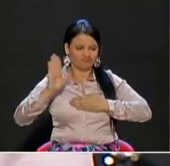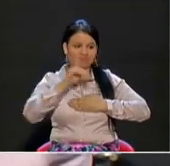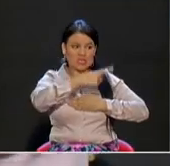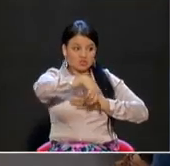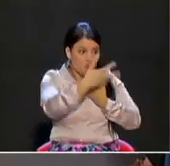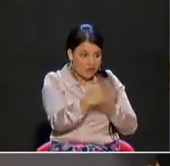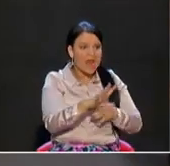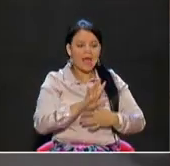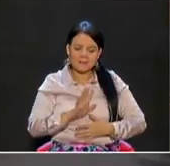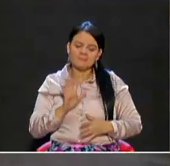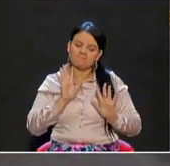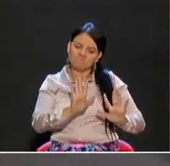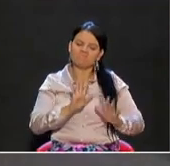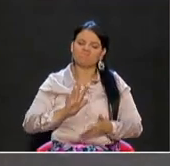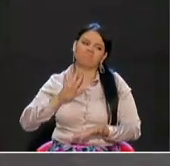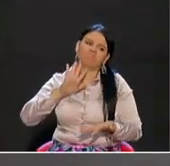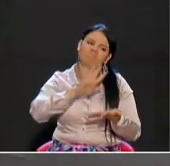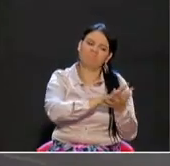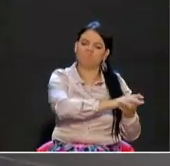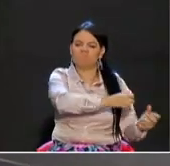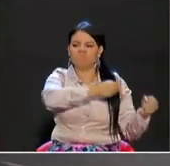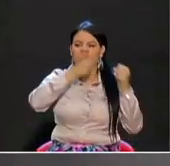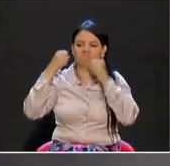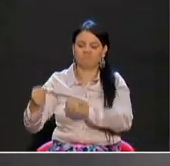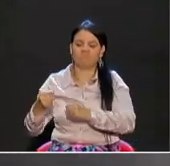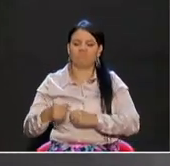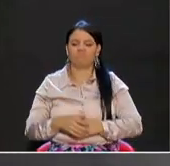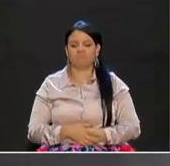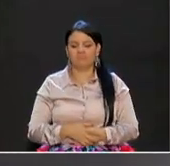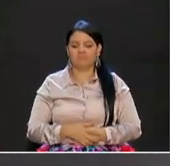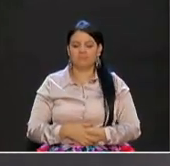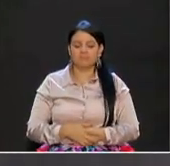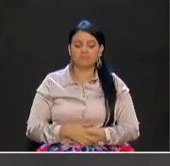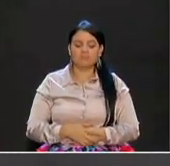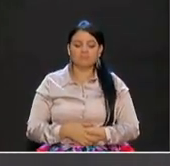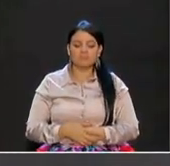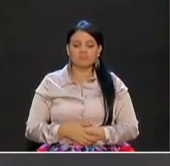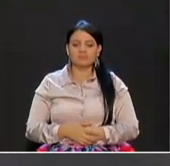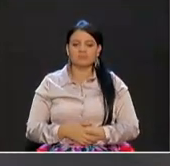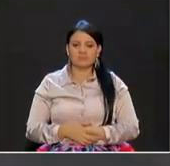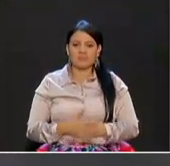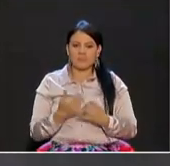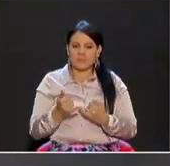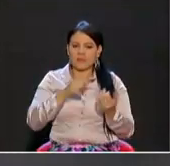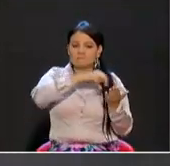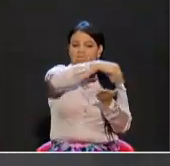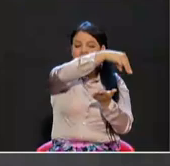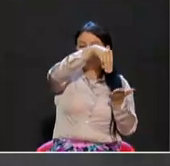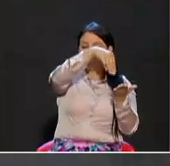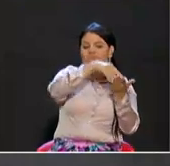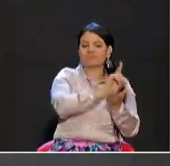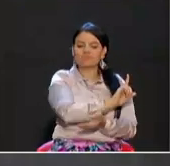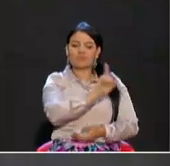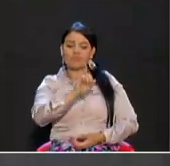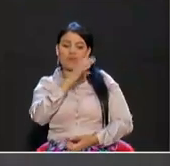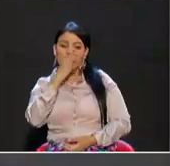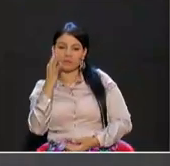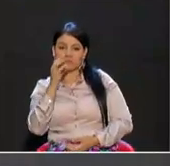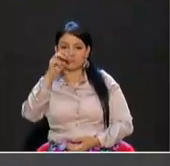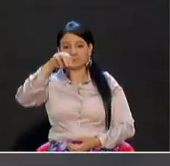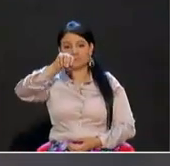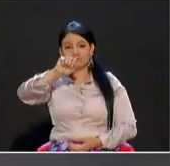ésta es el momento de la pregunta de la redacción del canal de medellín la realiza el periodista manuel